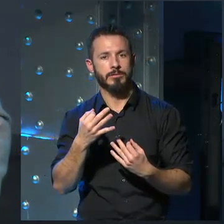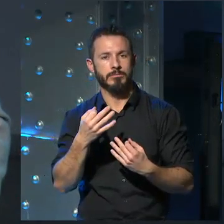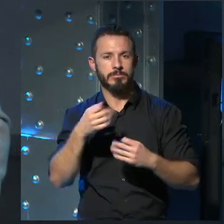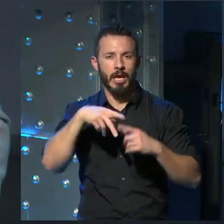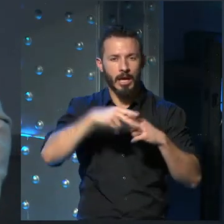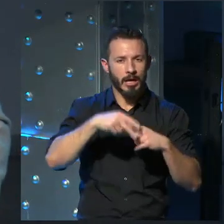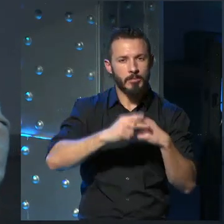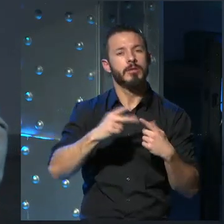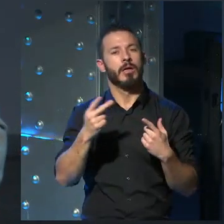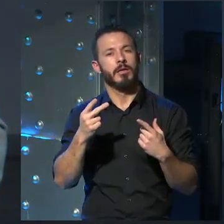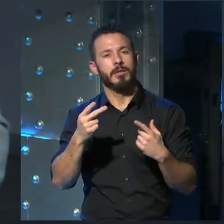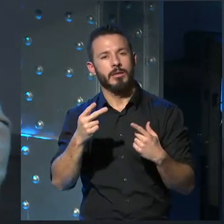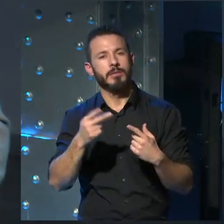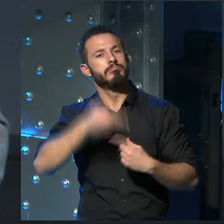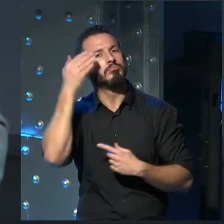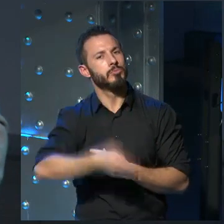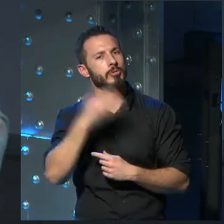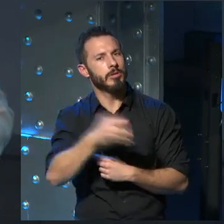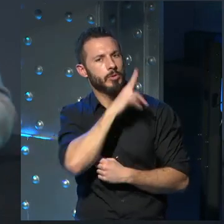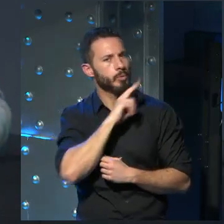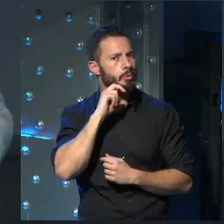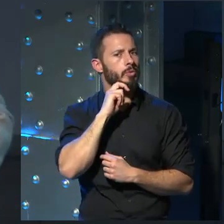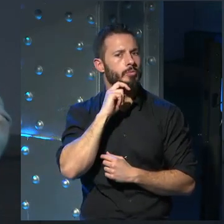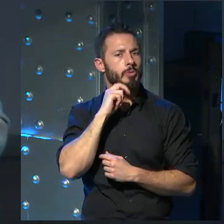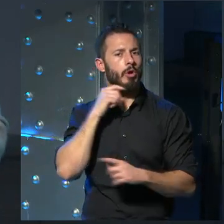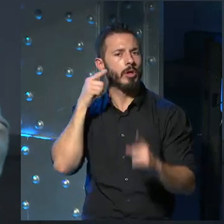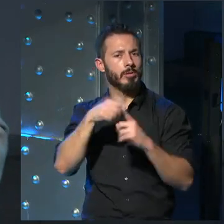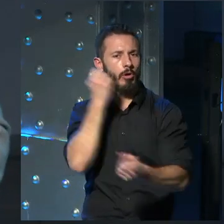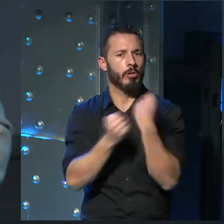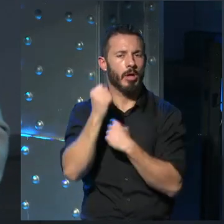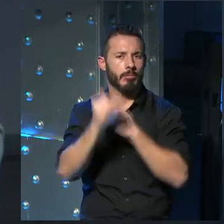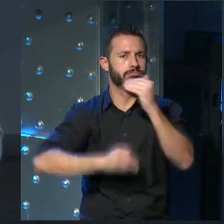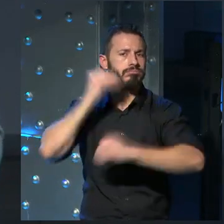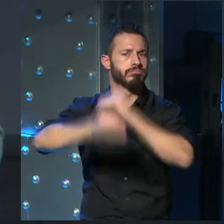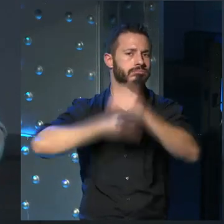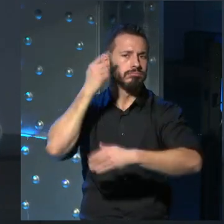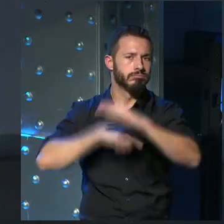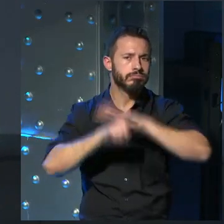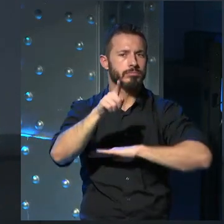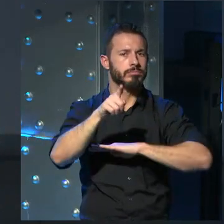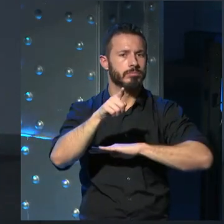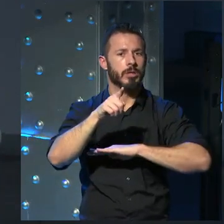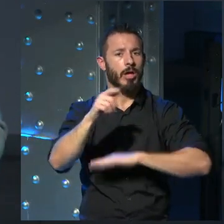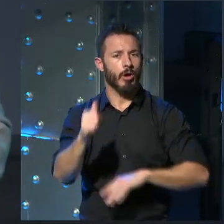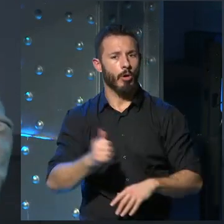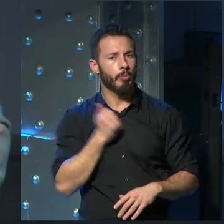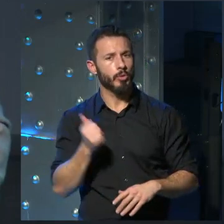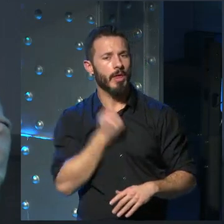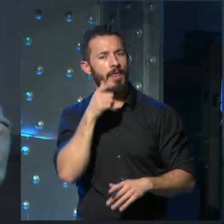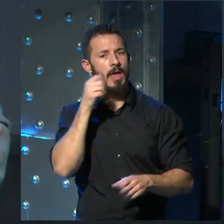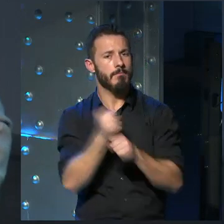instrumentos extraordinariamente importantes para que se siga creciendo económicamente y se sigan generando oportunidades de